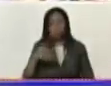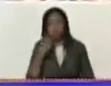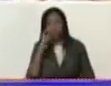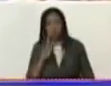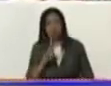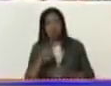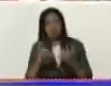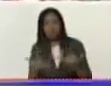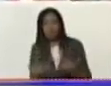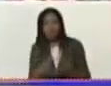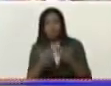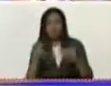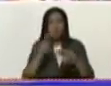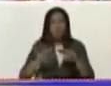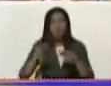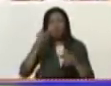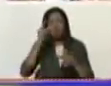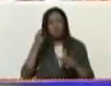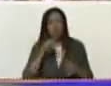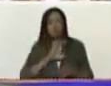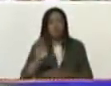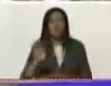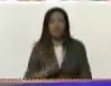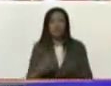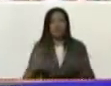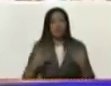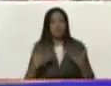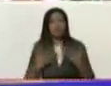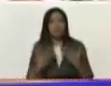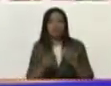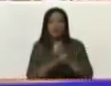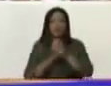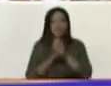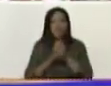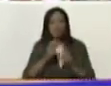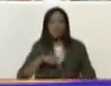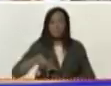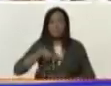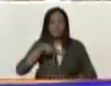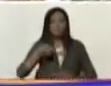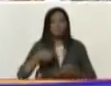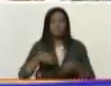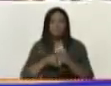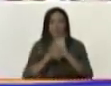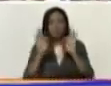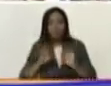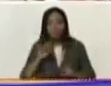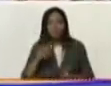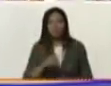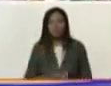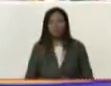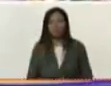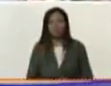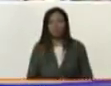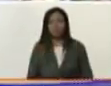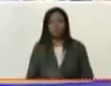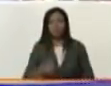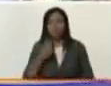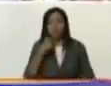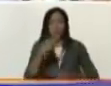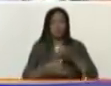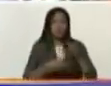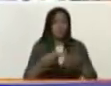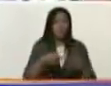a todos estos niños y niñas de la patria, alegría, amor, pasión. Y si algo tenemos que decir es que desde